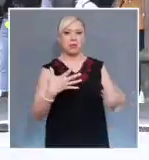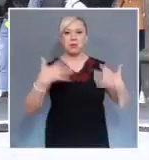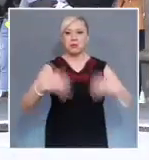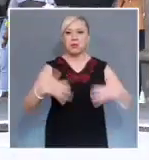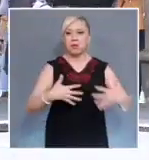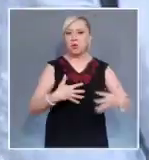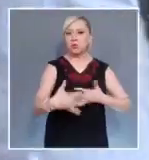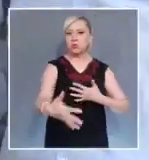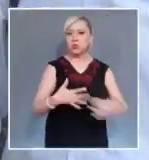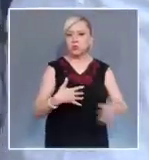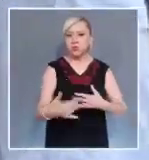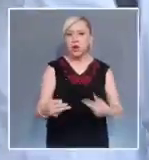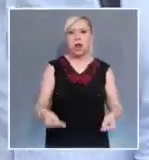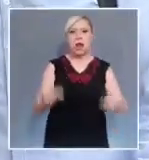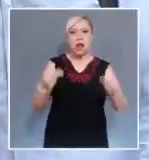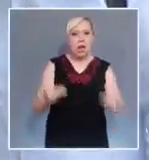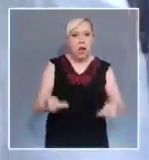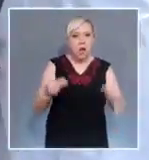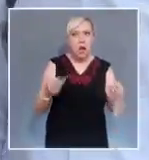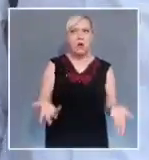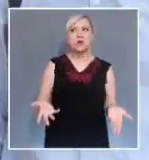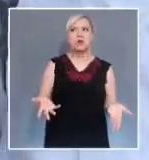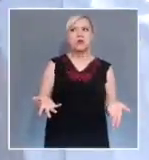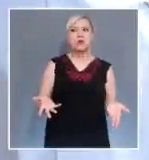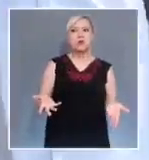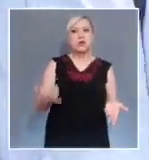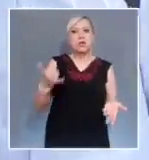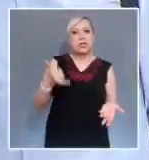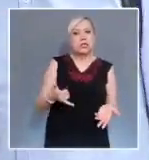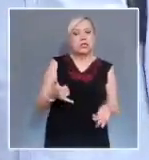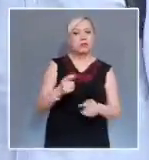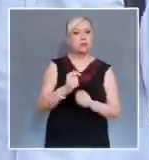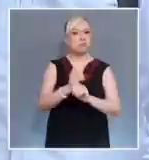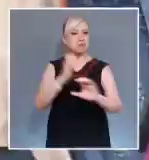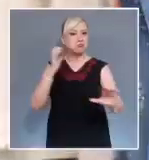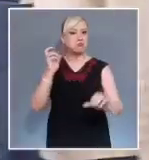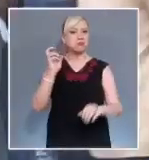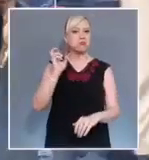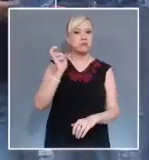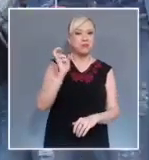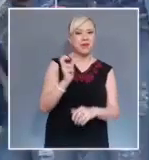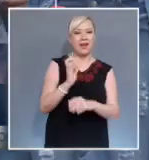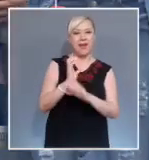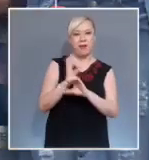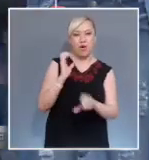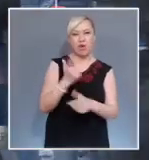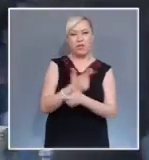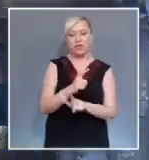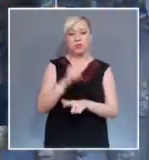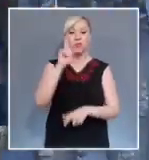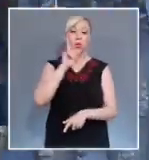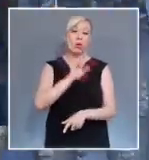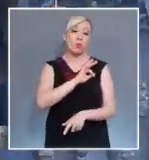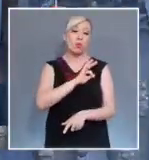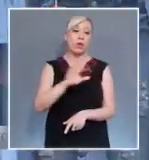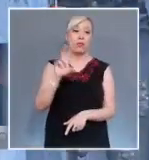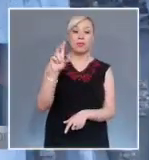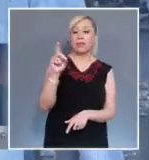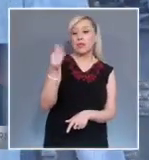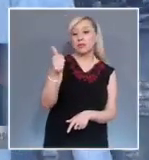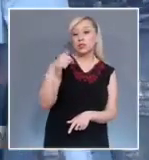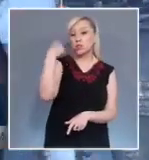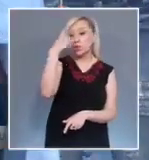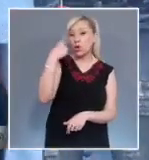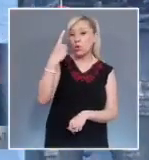el transporte añadió que en América Latina las mujeres dedican un promedio de 36 horas semanales